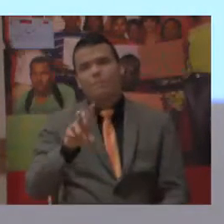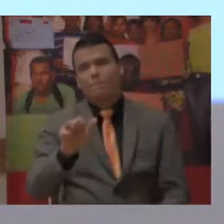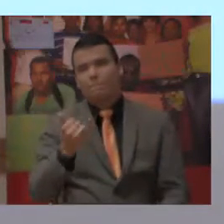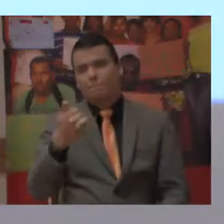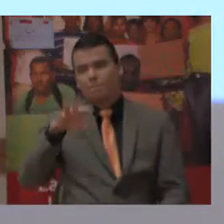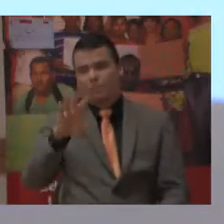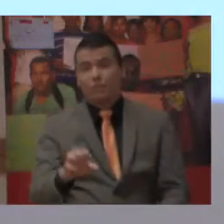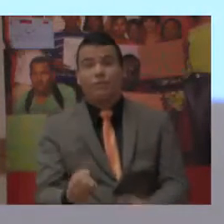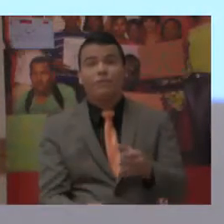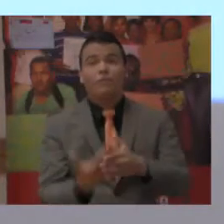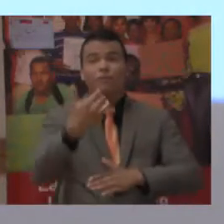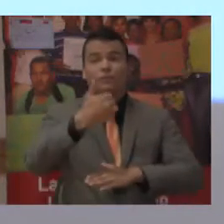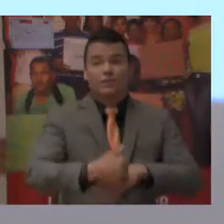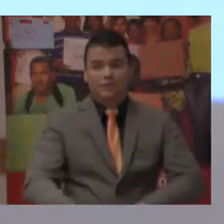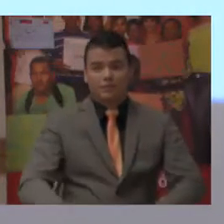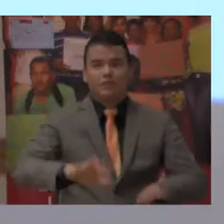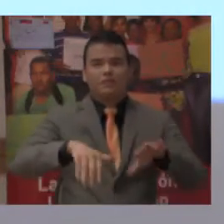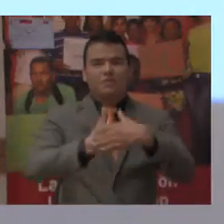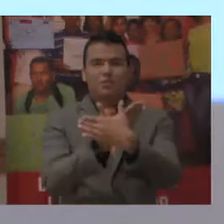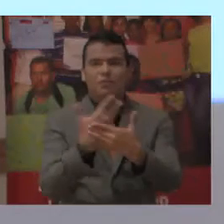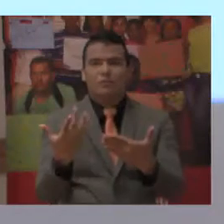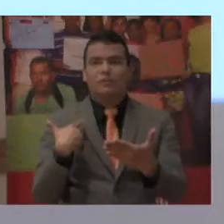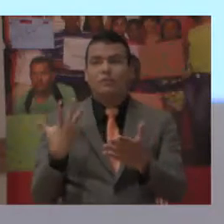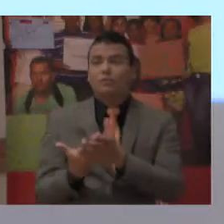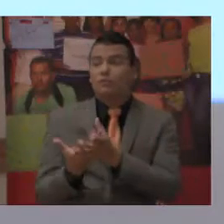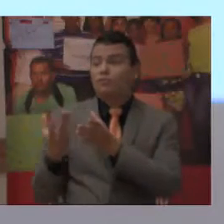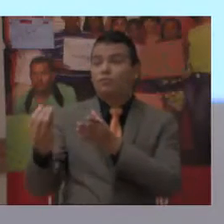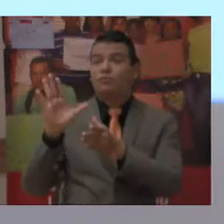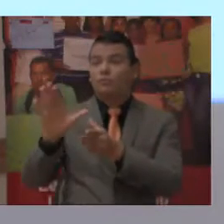de la República, quedaron excluidos